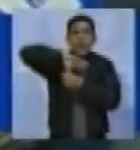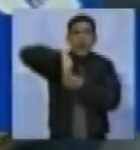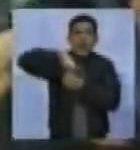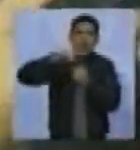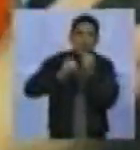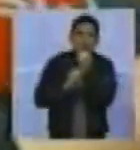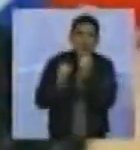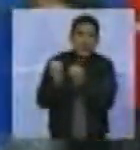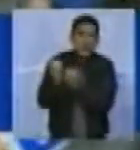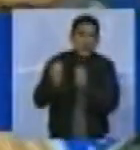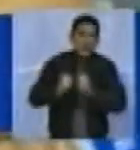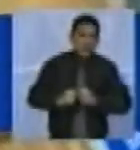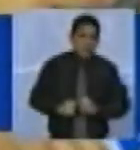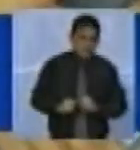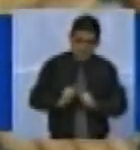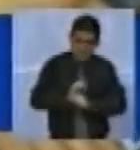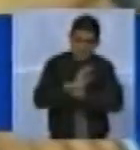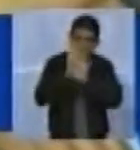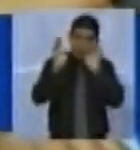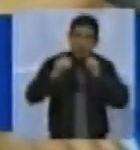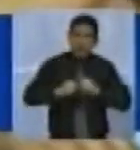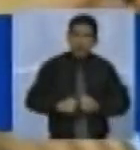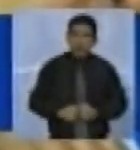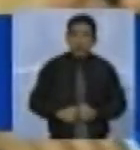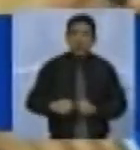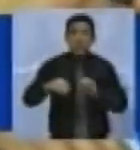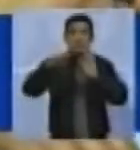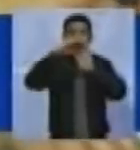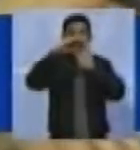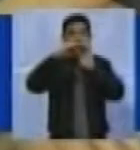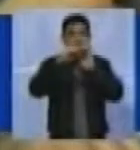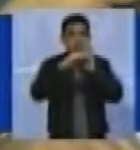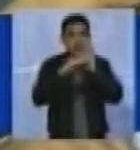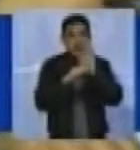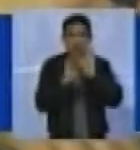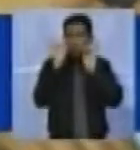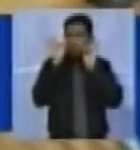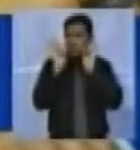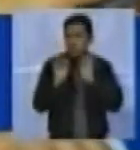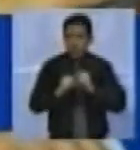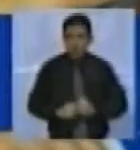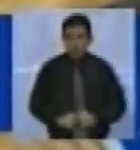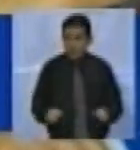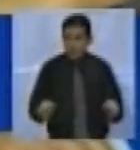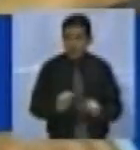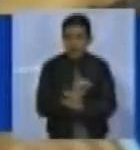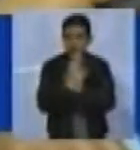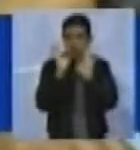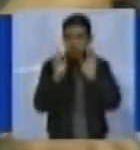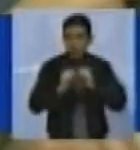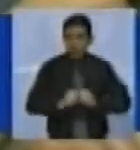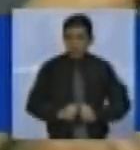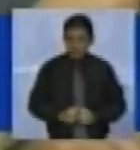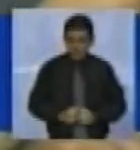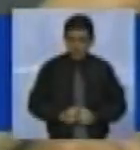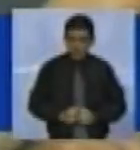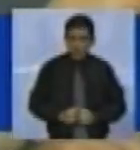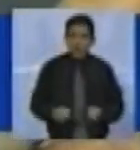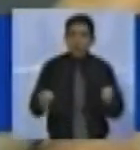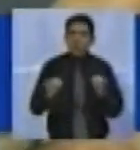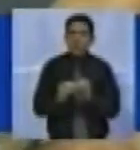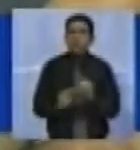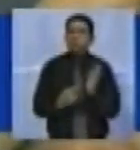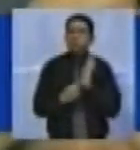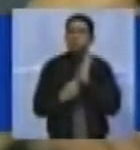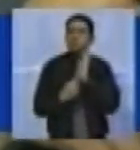diplomática. Queda claro eso, queda claro que el protocolo fue adecuadamente expedido, queda claro también que el protocolo se materializó sobre